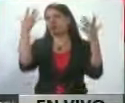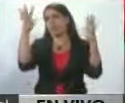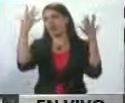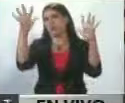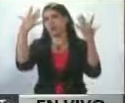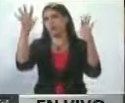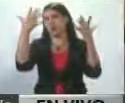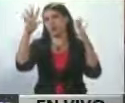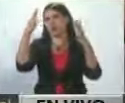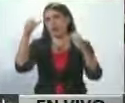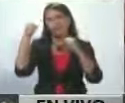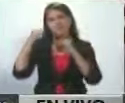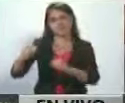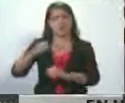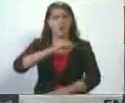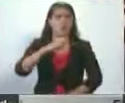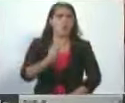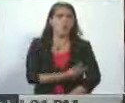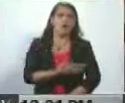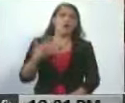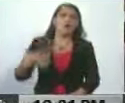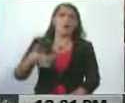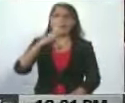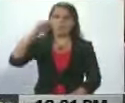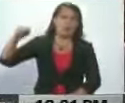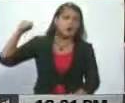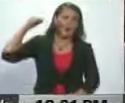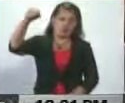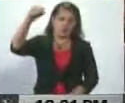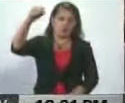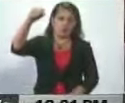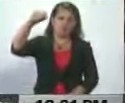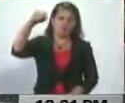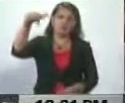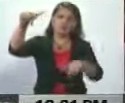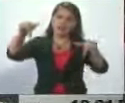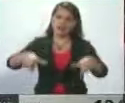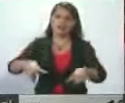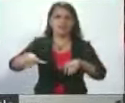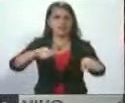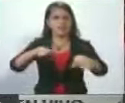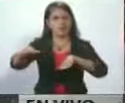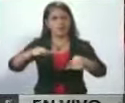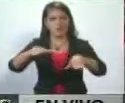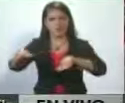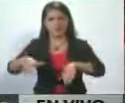al valiente presidente Nicolás Maduro desde las calles de Tinaquillo.